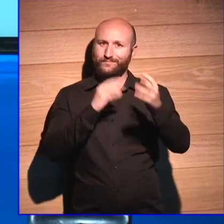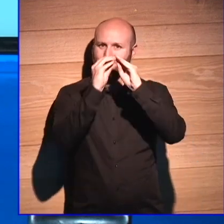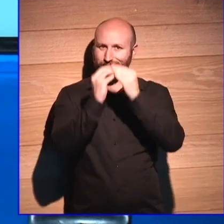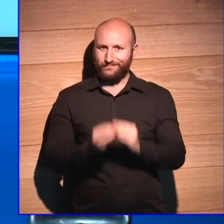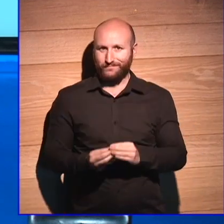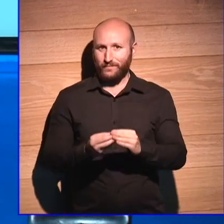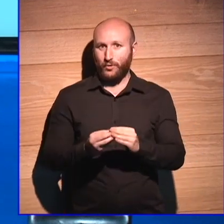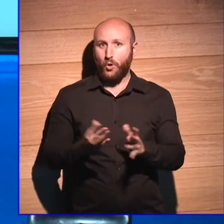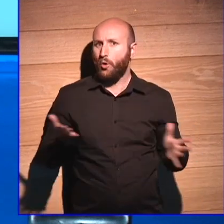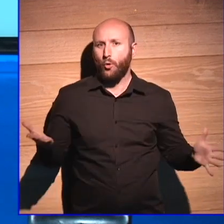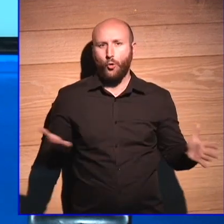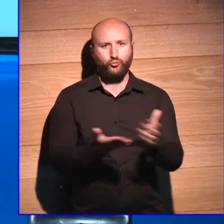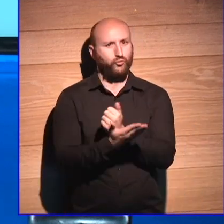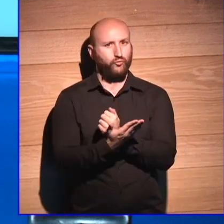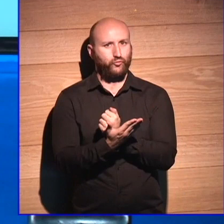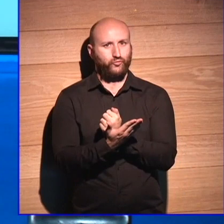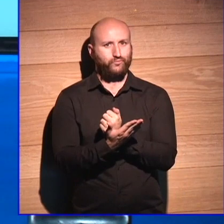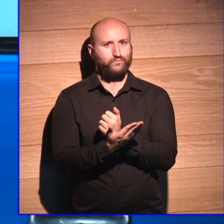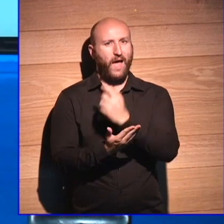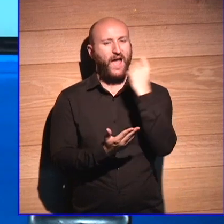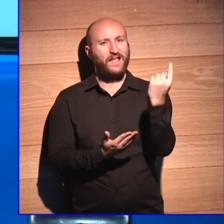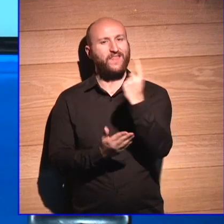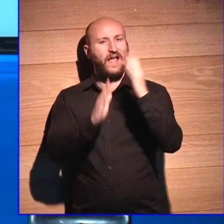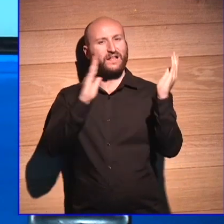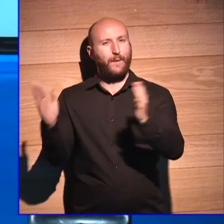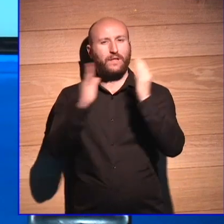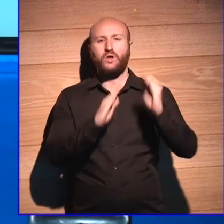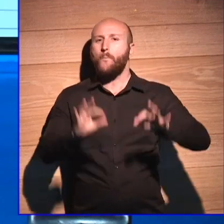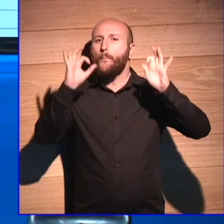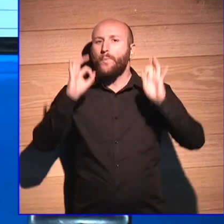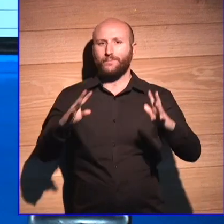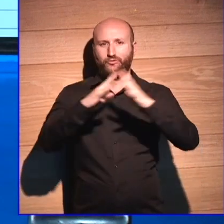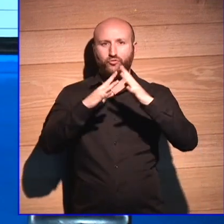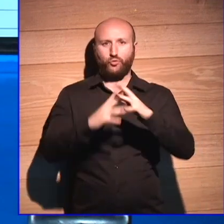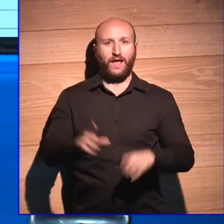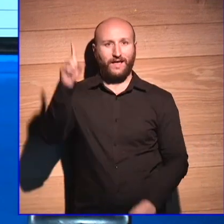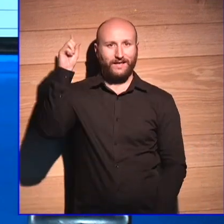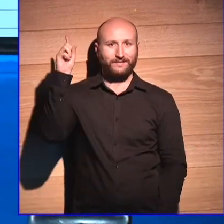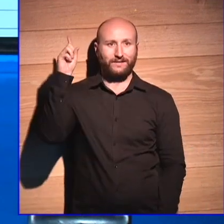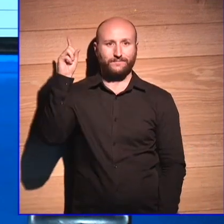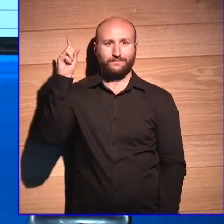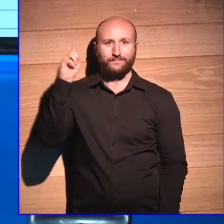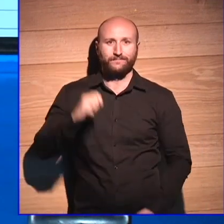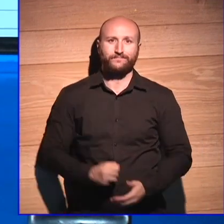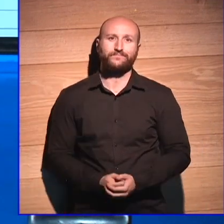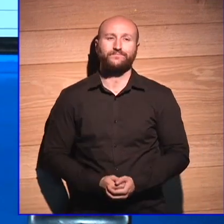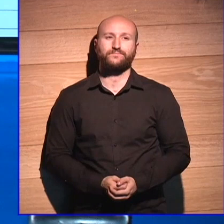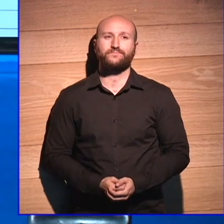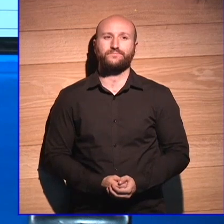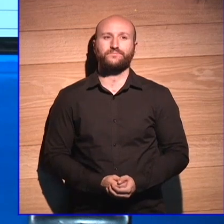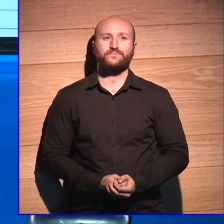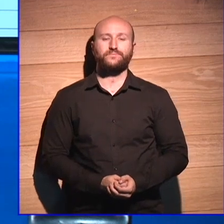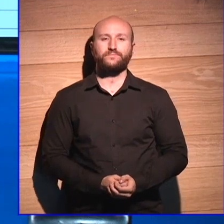tienen, digamos, cada capítulo tiene la misma estructura, que es esta de aquí, y en